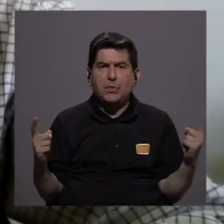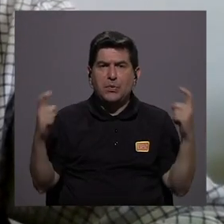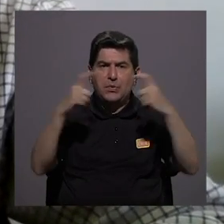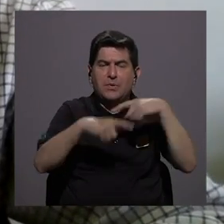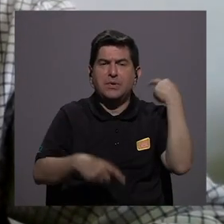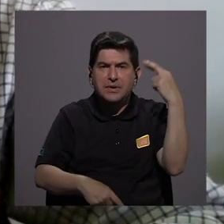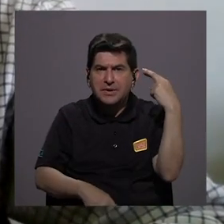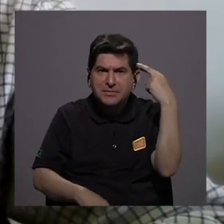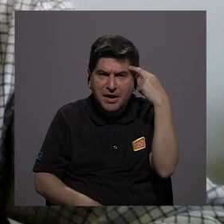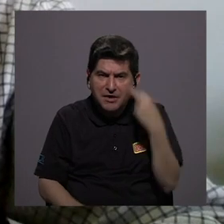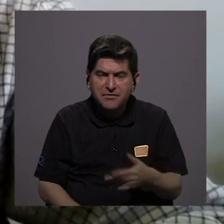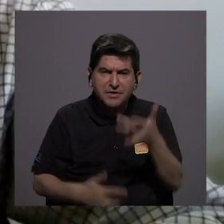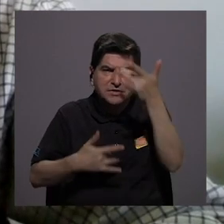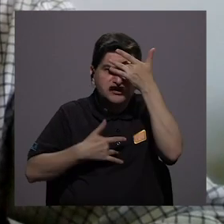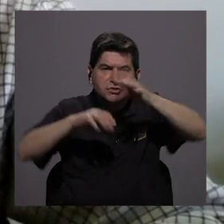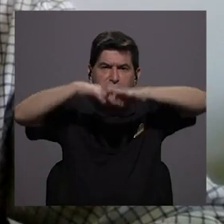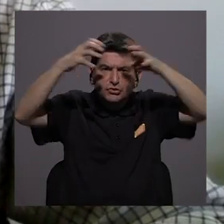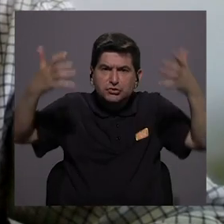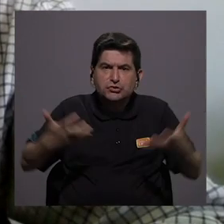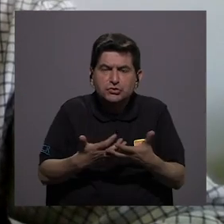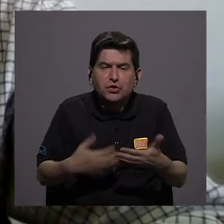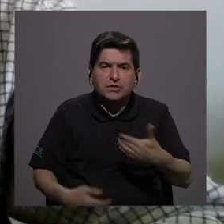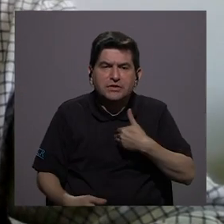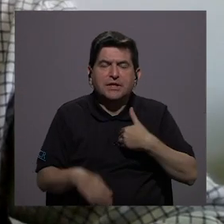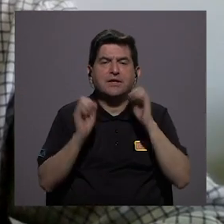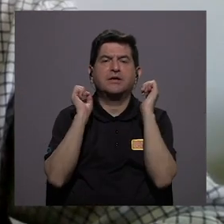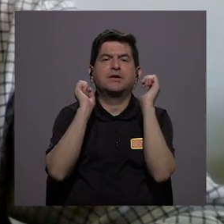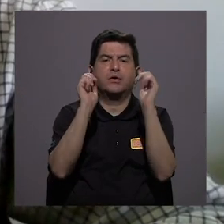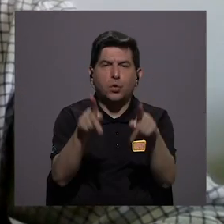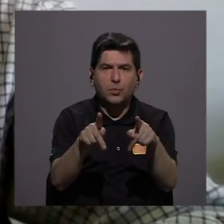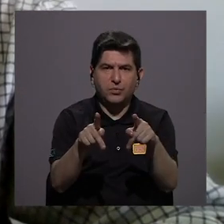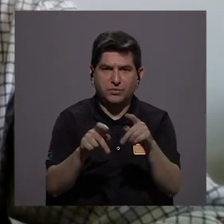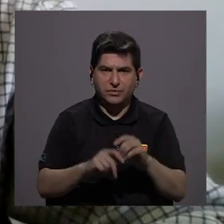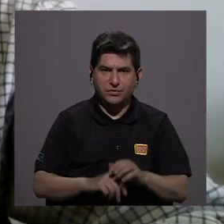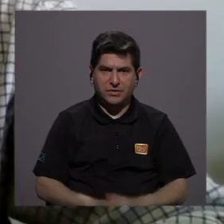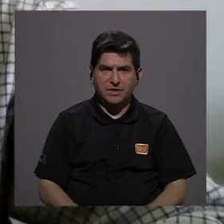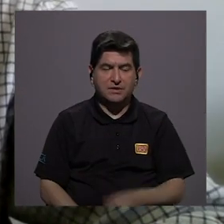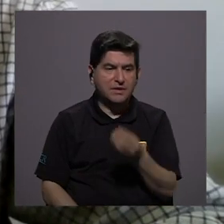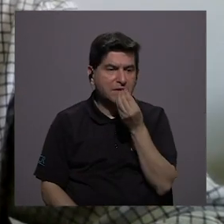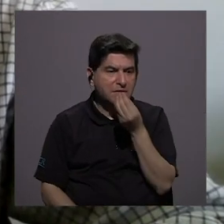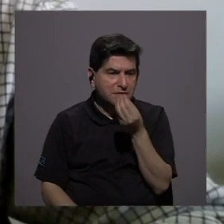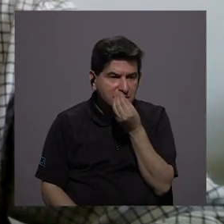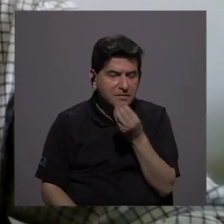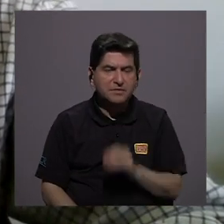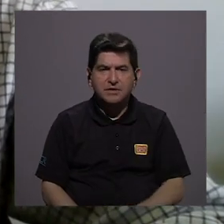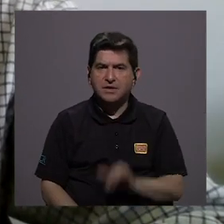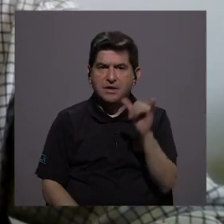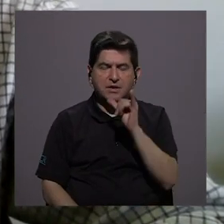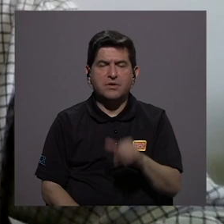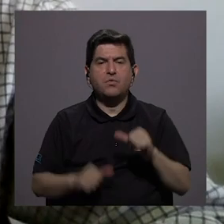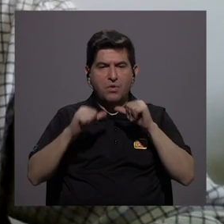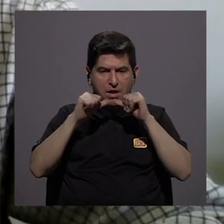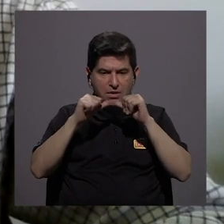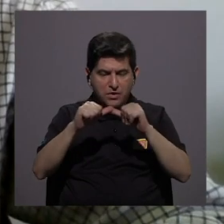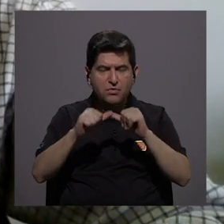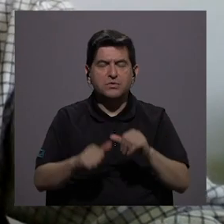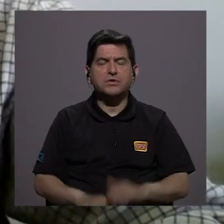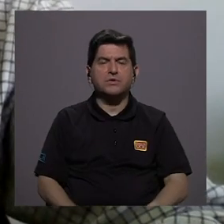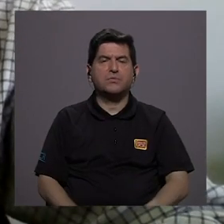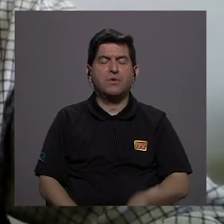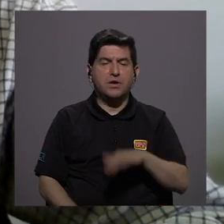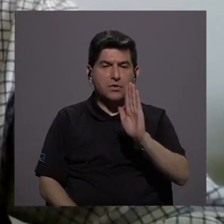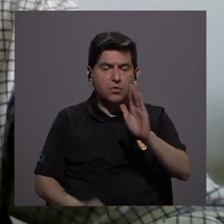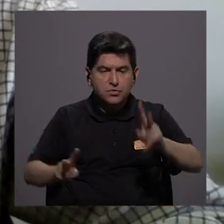problema complicado a raíz de la pandemia, tengan la posibilidad de alimentarse, tengan la posibilidad de seguir